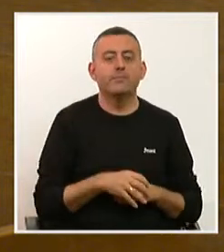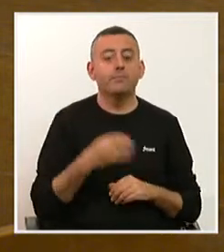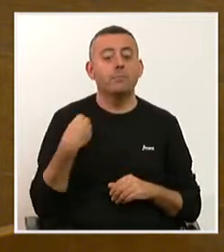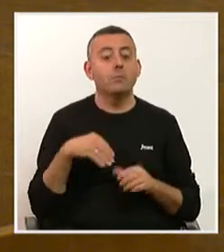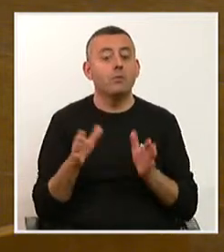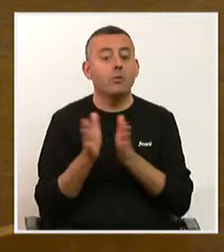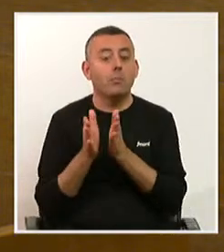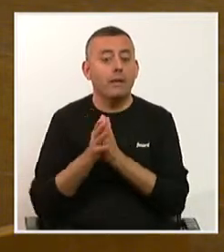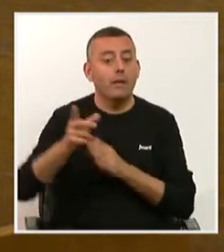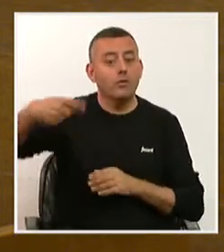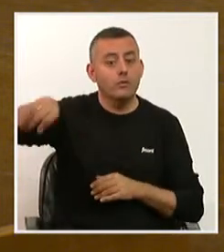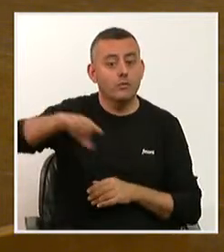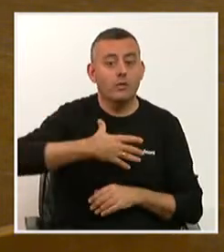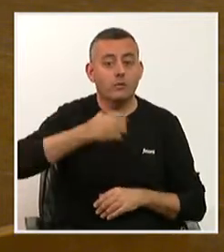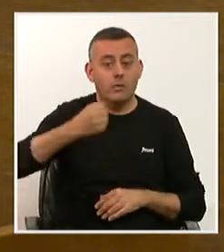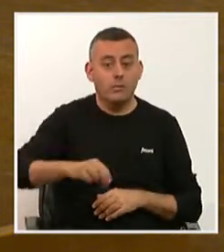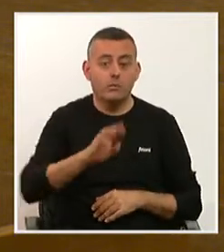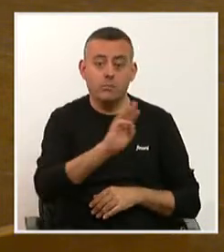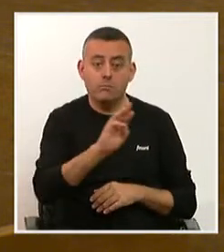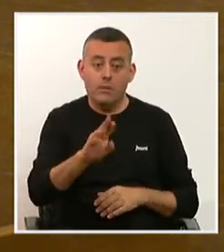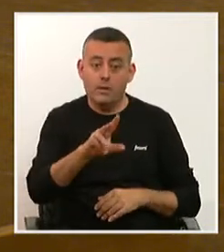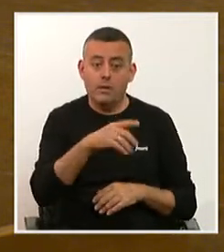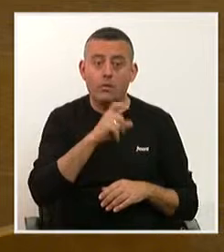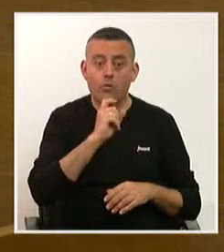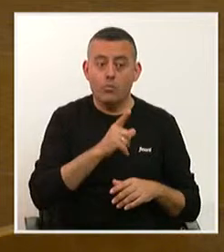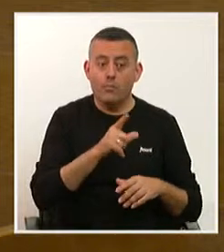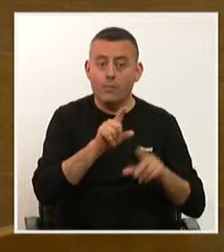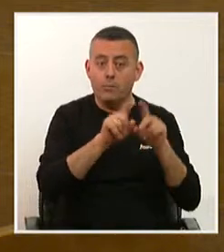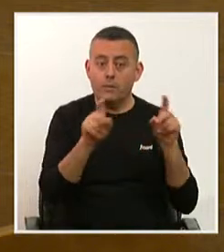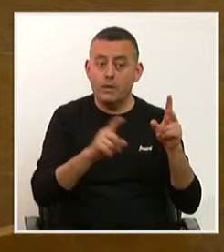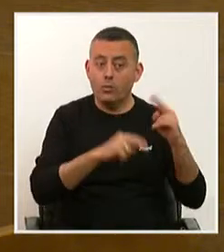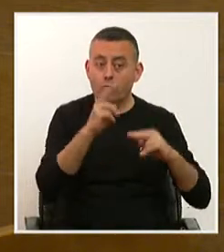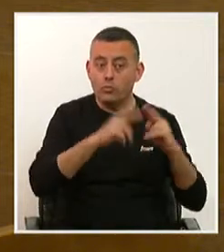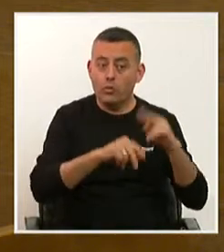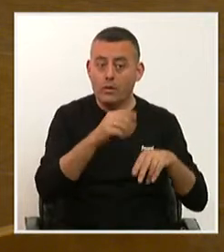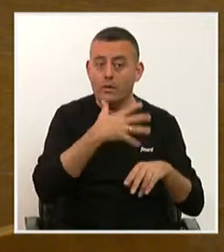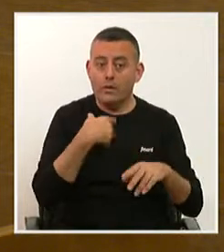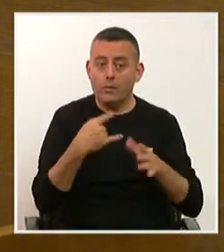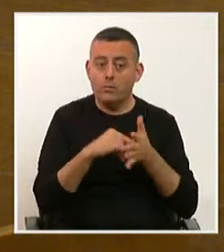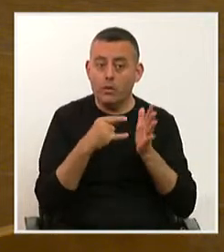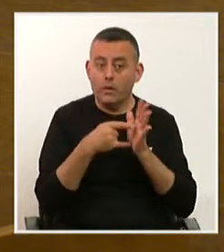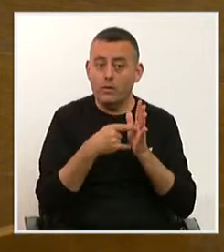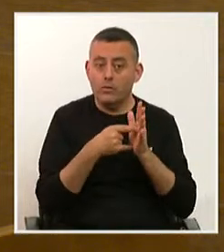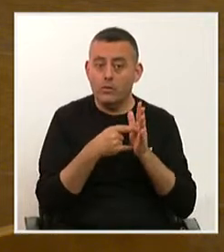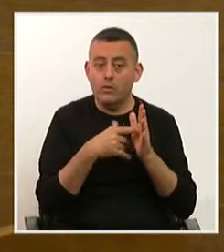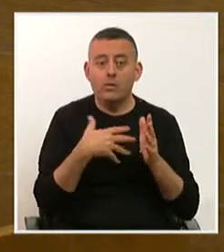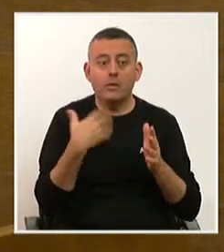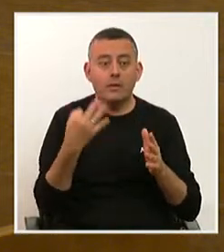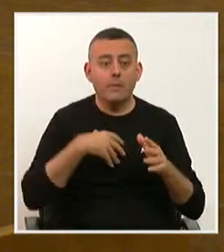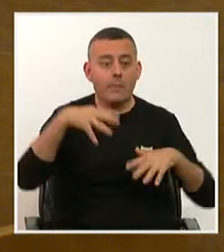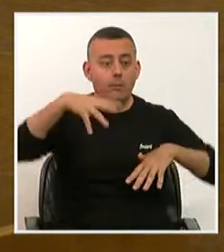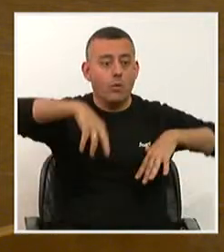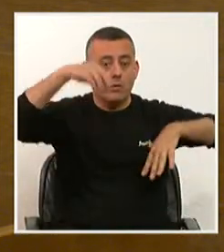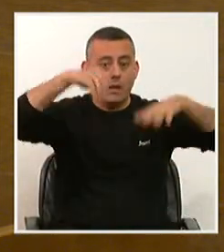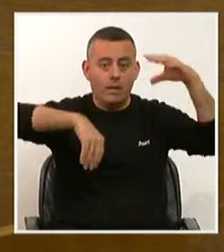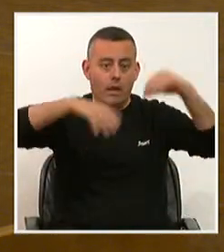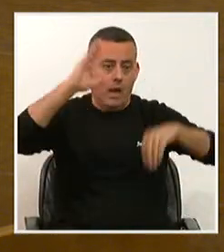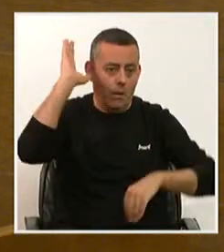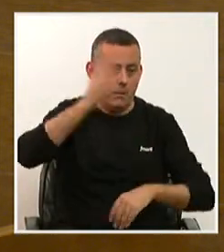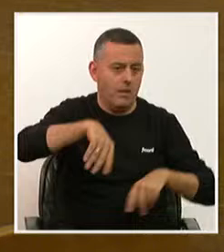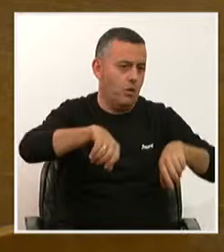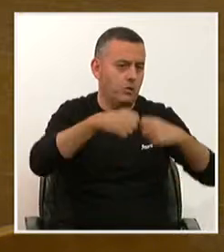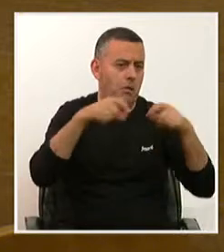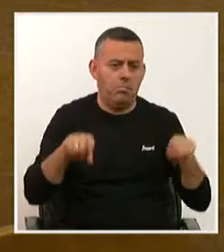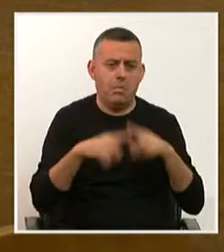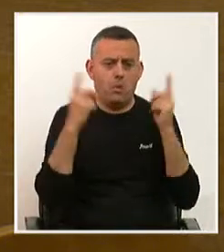conc y la constructora en un proe Queen La monar quees